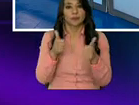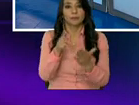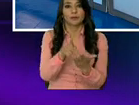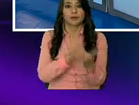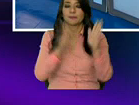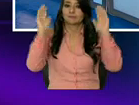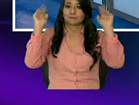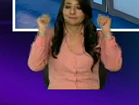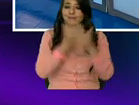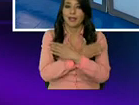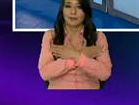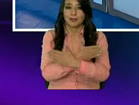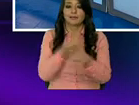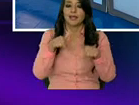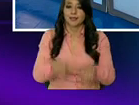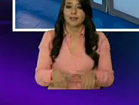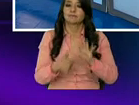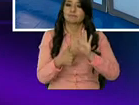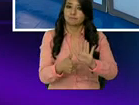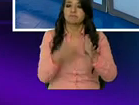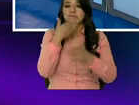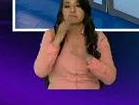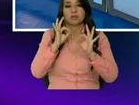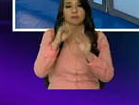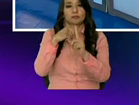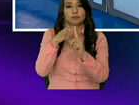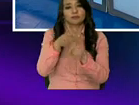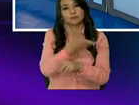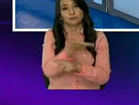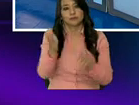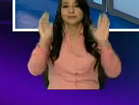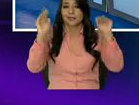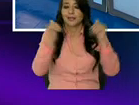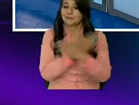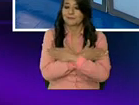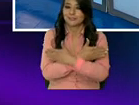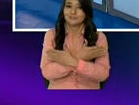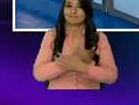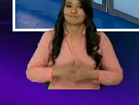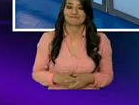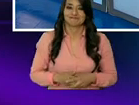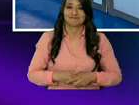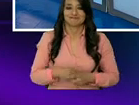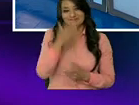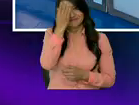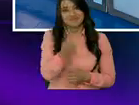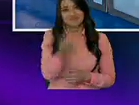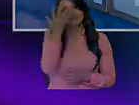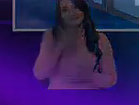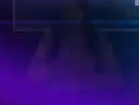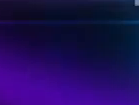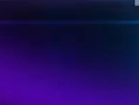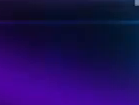Abrazo gigantesco. Aquí estaremos poniendo todo lo mejor para todos ustedes. Un abrazo inmenso. Gran día. Gran día.